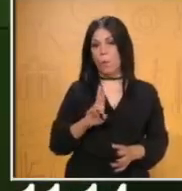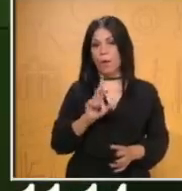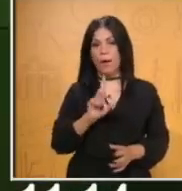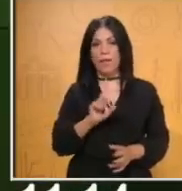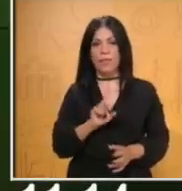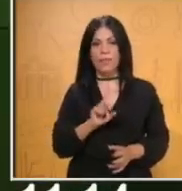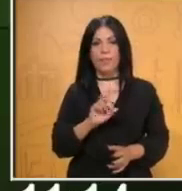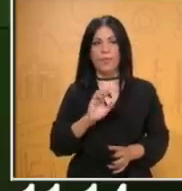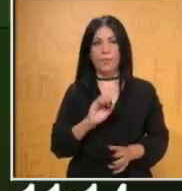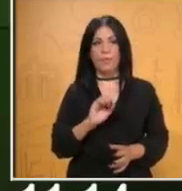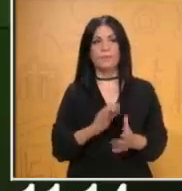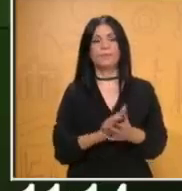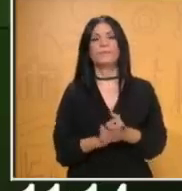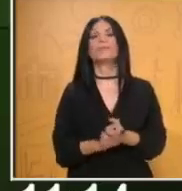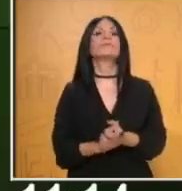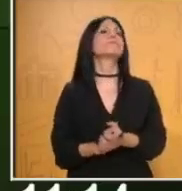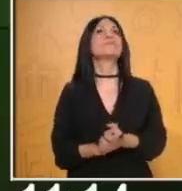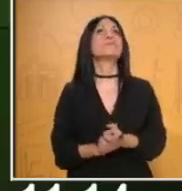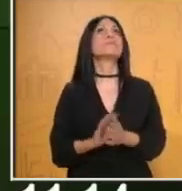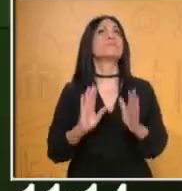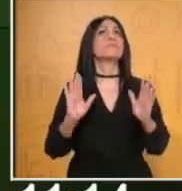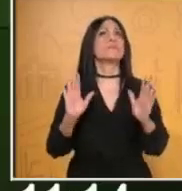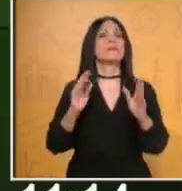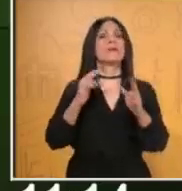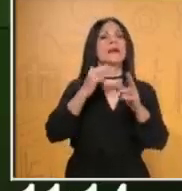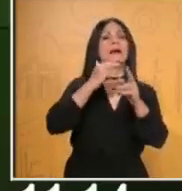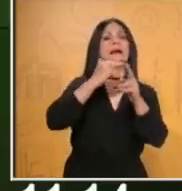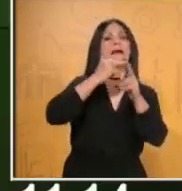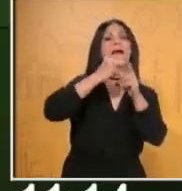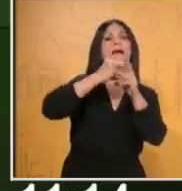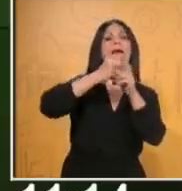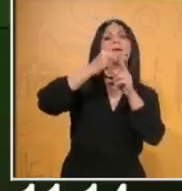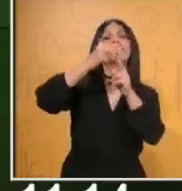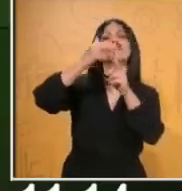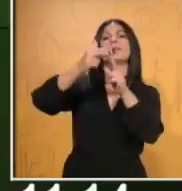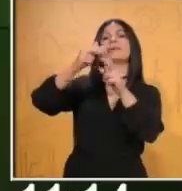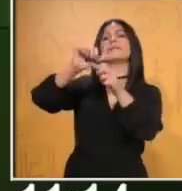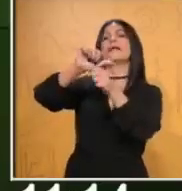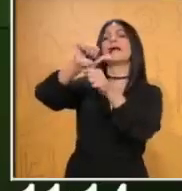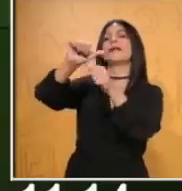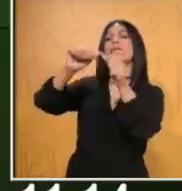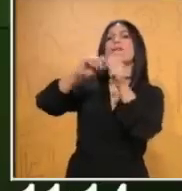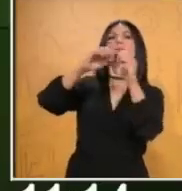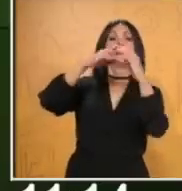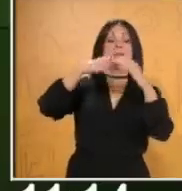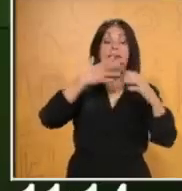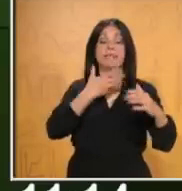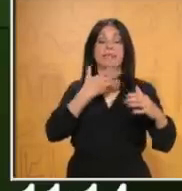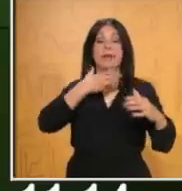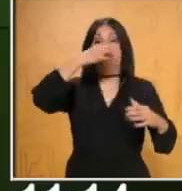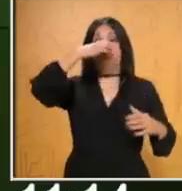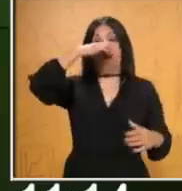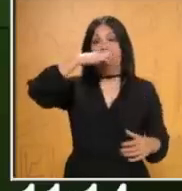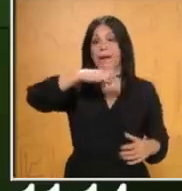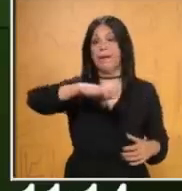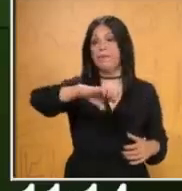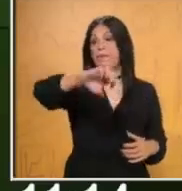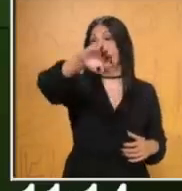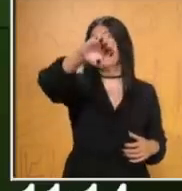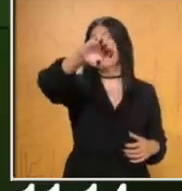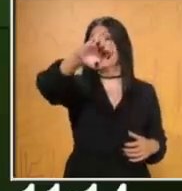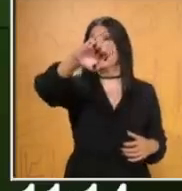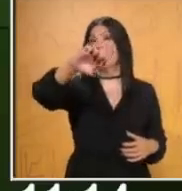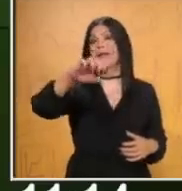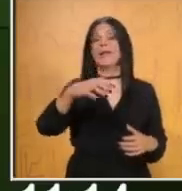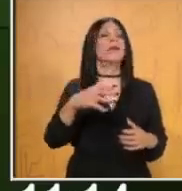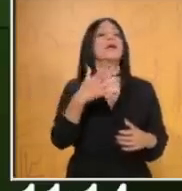¿Hasta qué animal debo llegar? Si estoy en el elefante, ¿hasta qué animalito debo llegar para que se forme